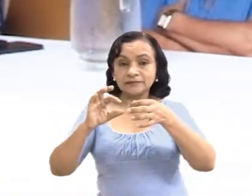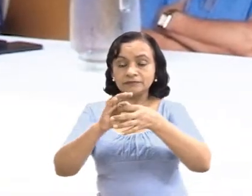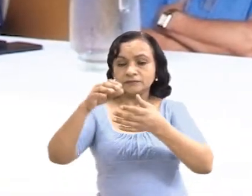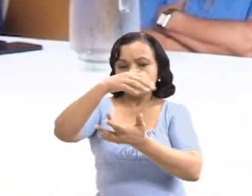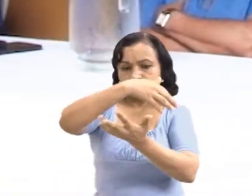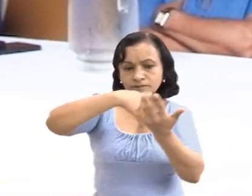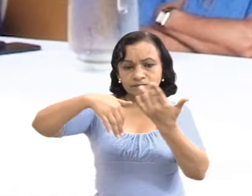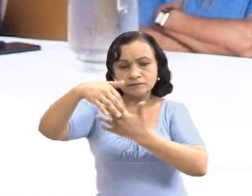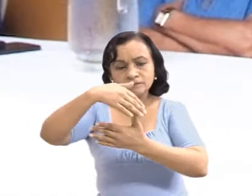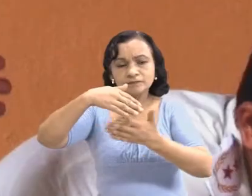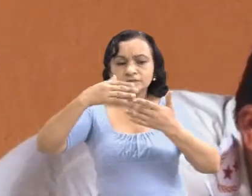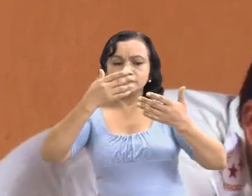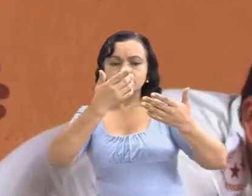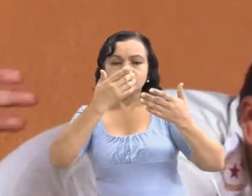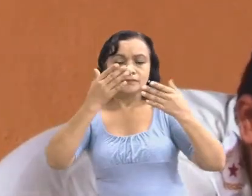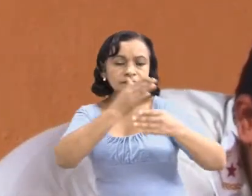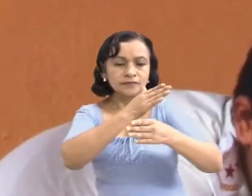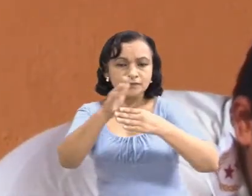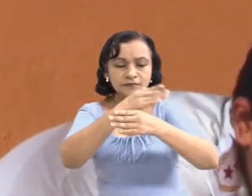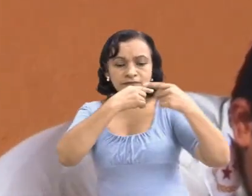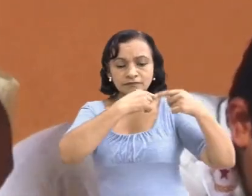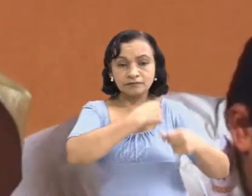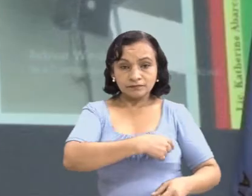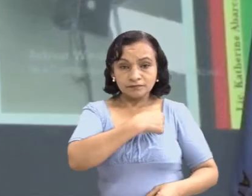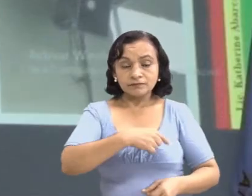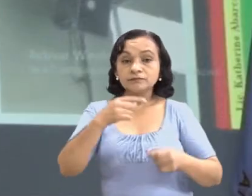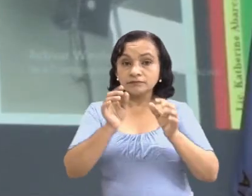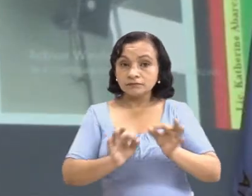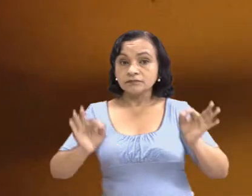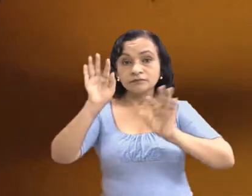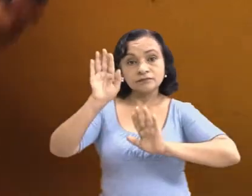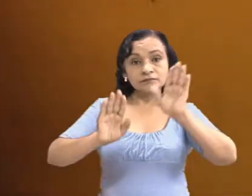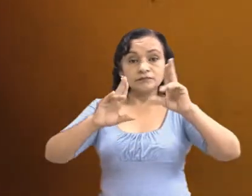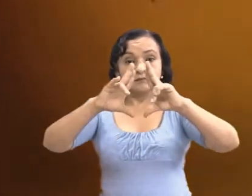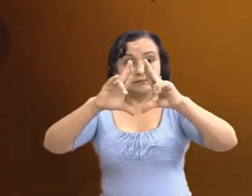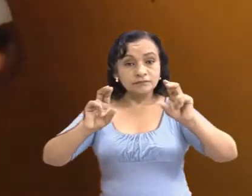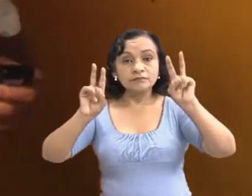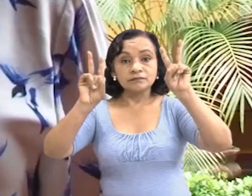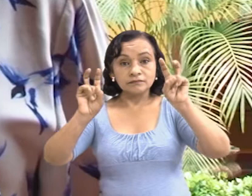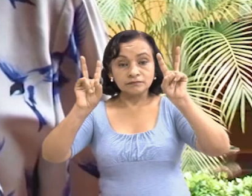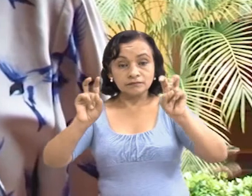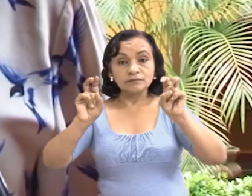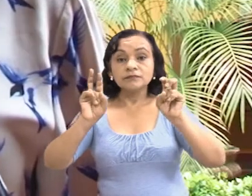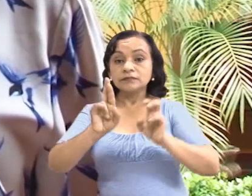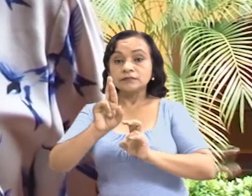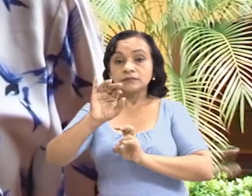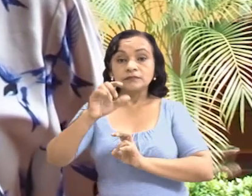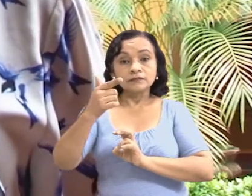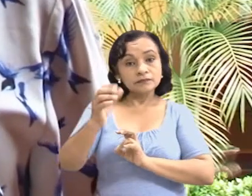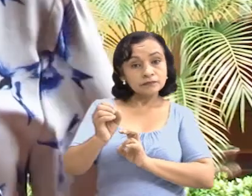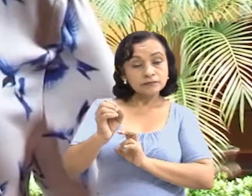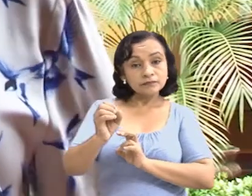comunidad educativa es muy importante en este proceso de avance que hoy tiene Nicaragua en el tema de gestión de riesgo. Por hoy contamos con un